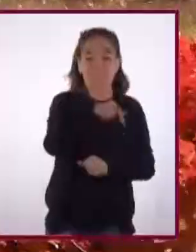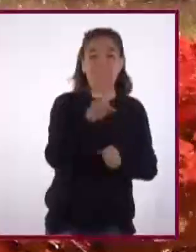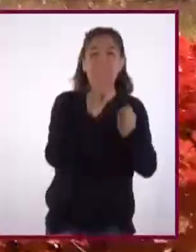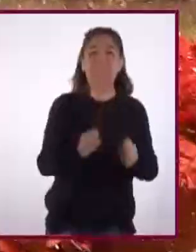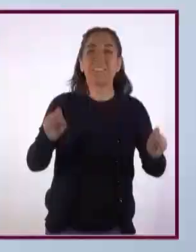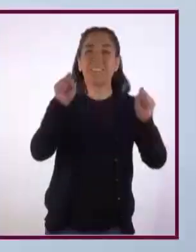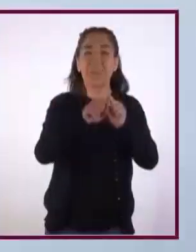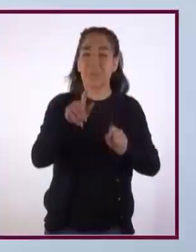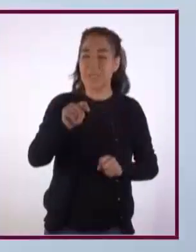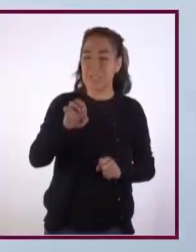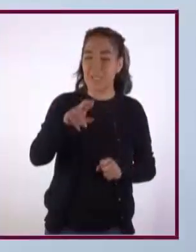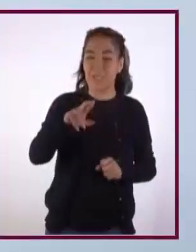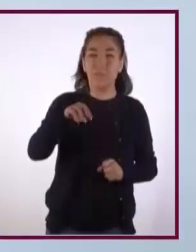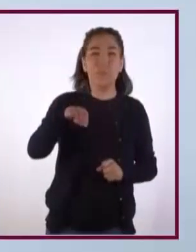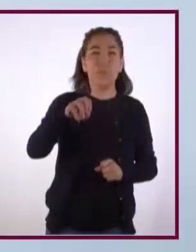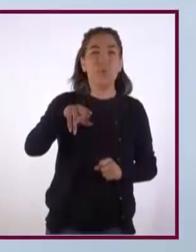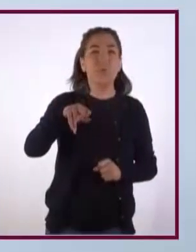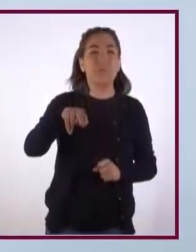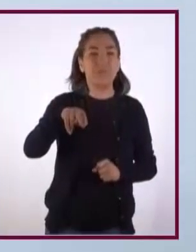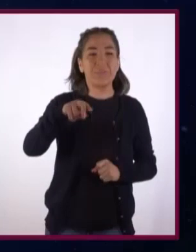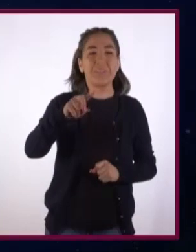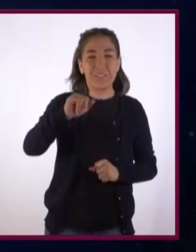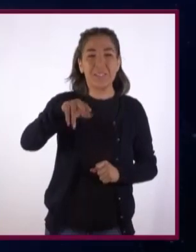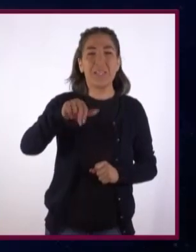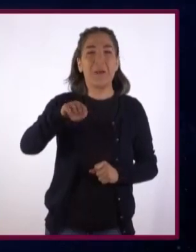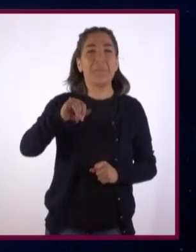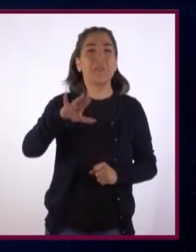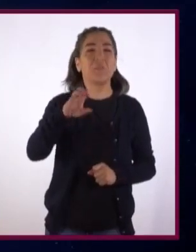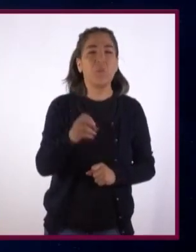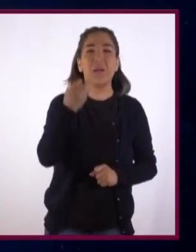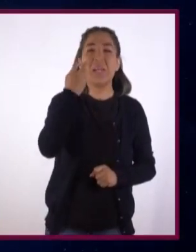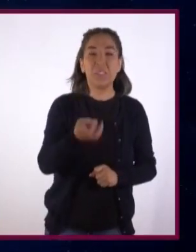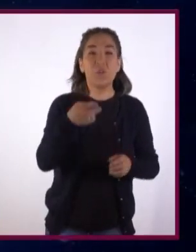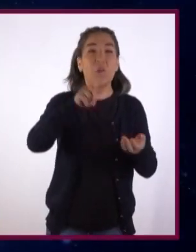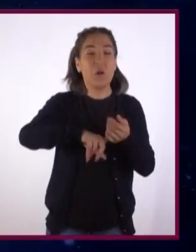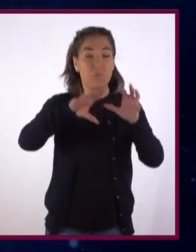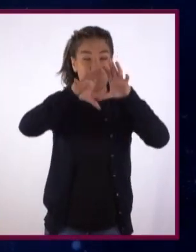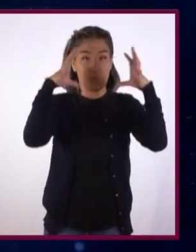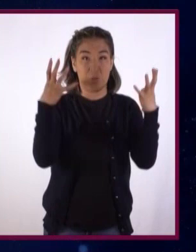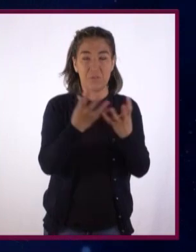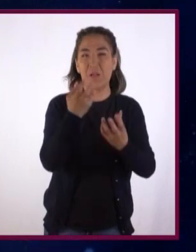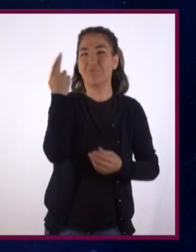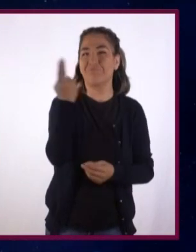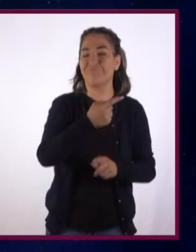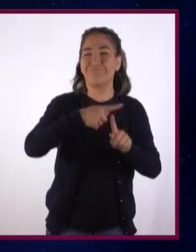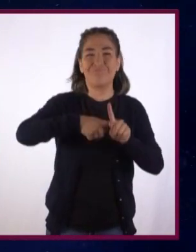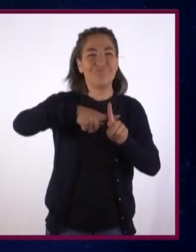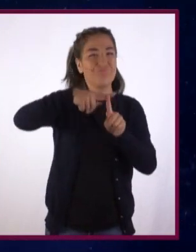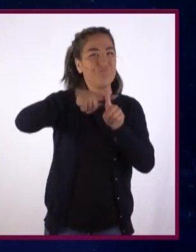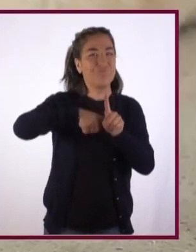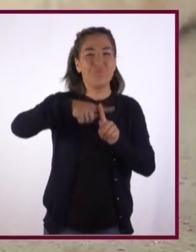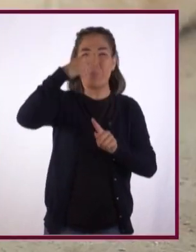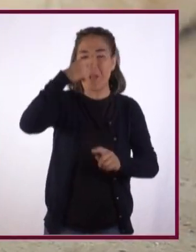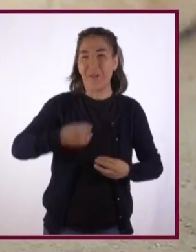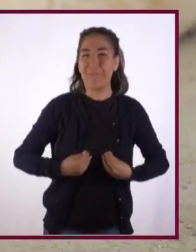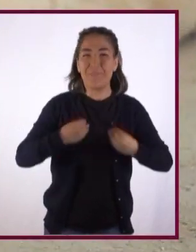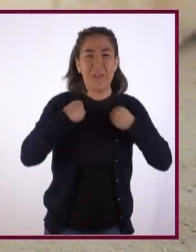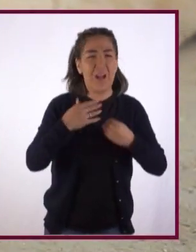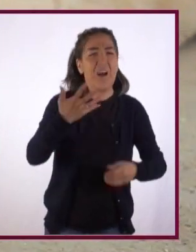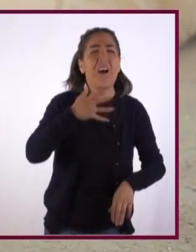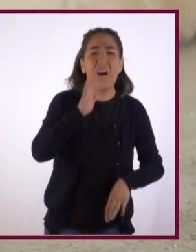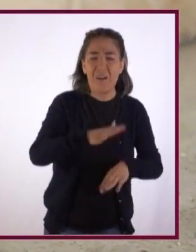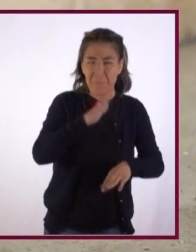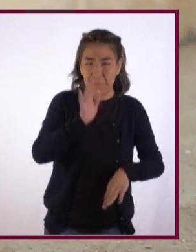un sistema termodinámico. De hecho, para nuestro planeta, la temperatura es esencial para la vida y